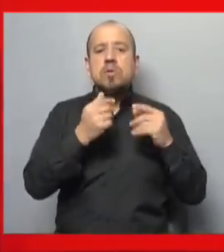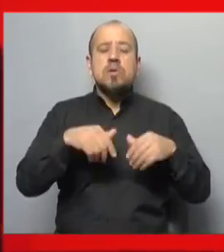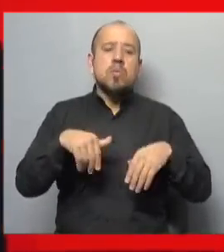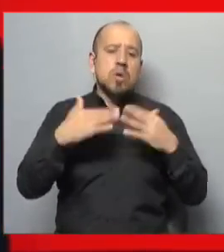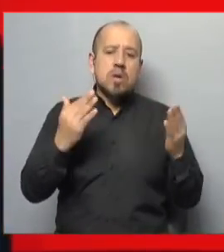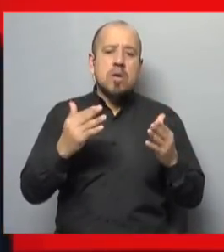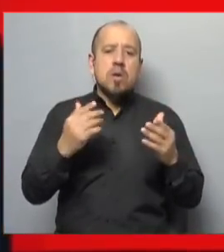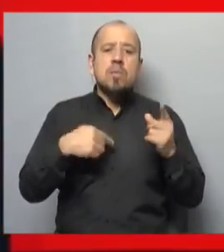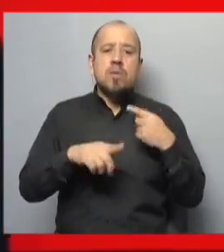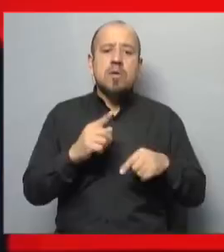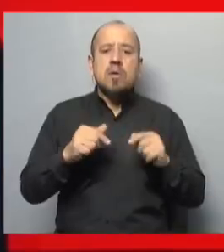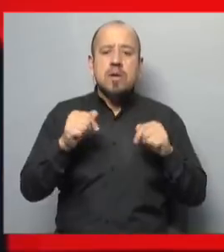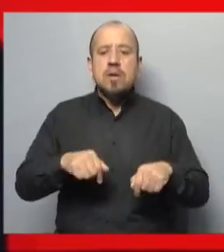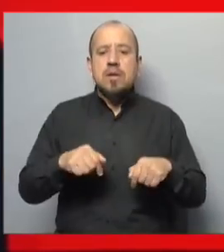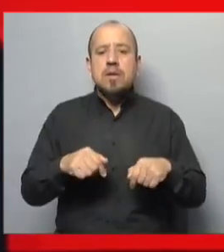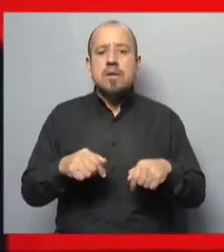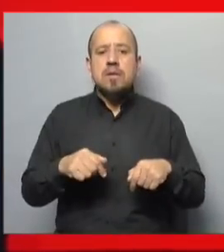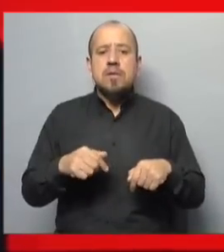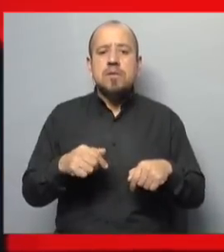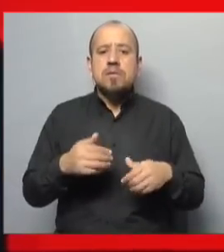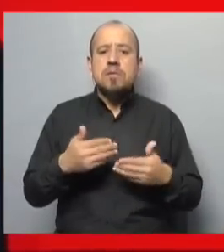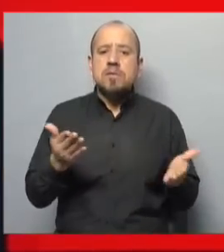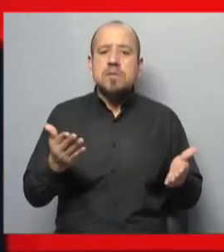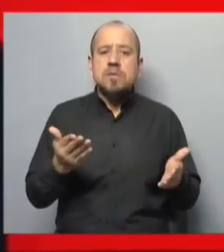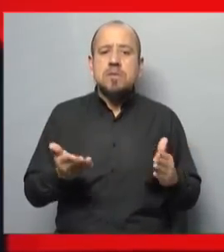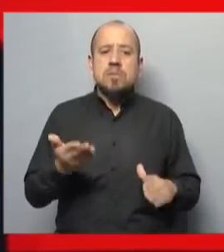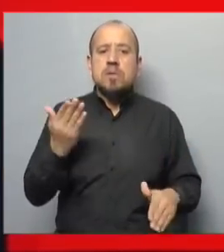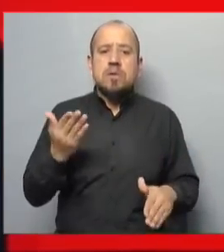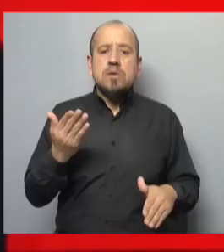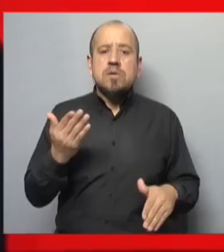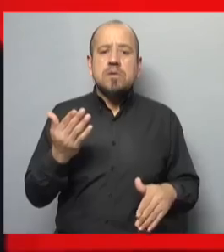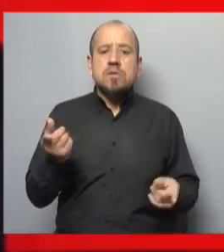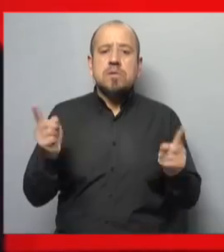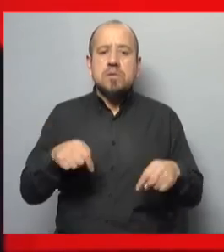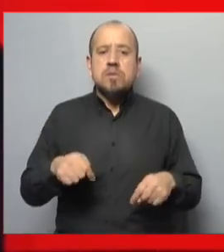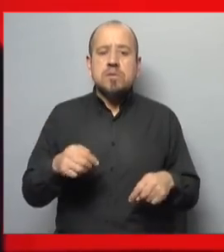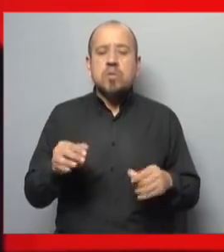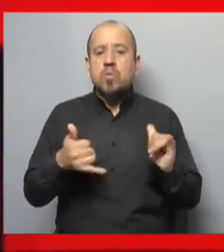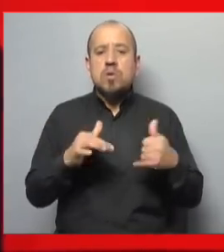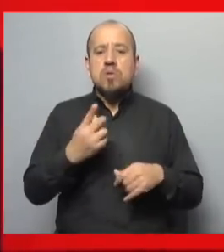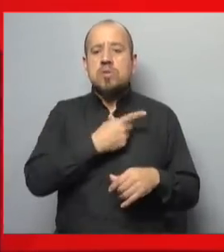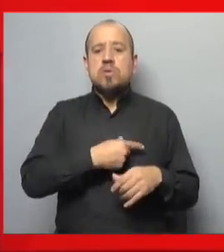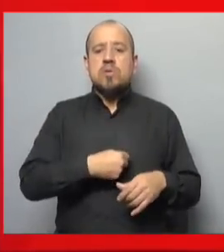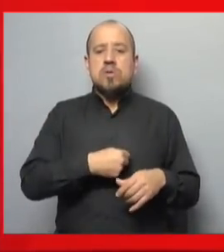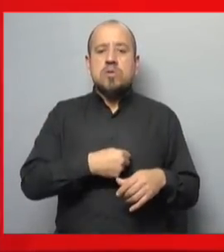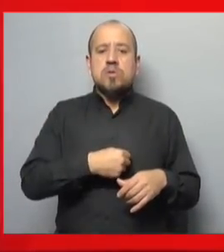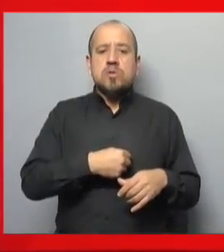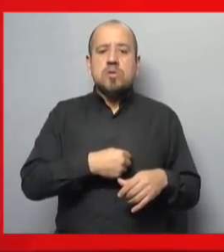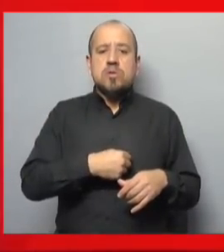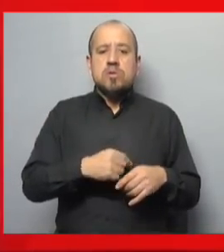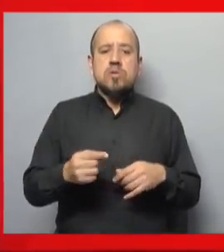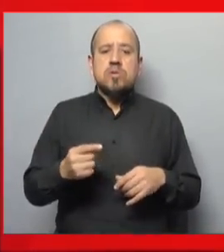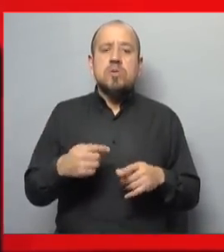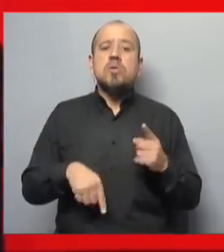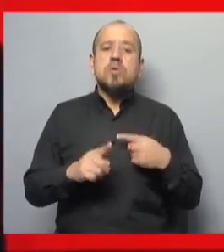que fuera pero aquí se le dio el yo eso más prioridad que el hecho de que viene a jugar a nacional como que nacional quedó en un segundo plano de